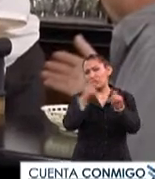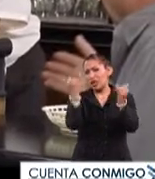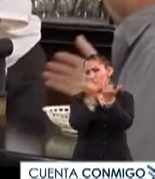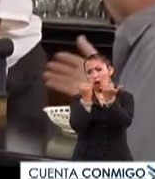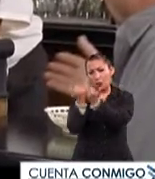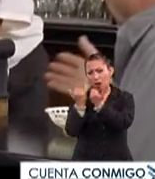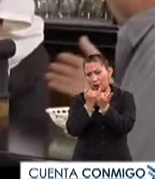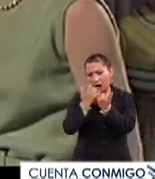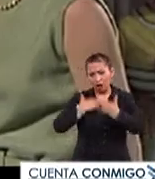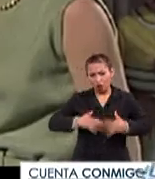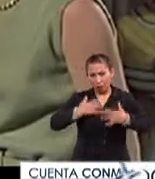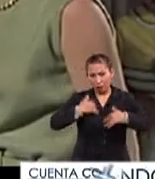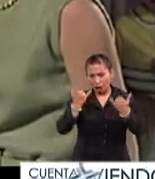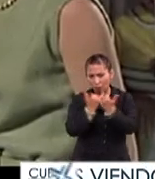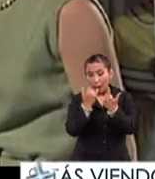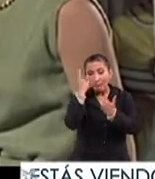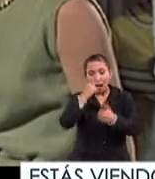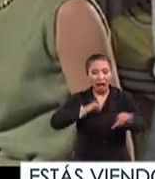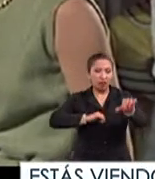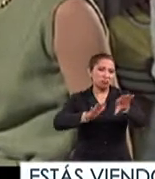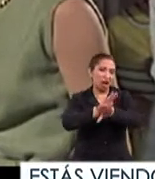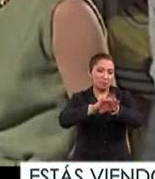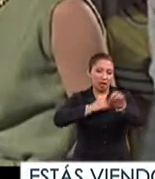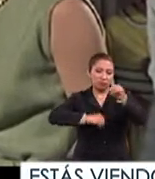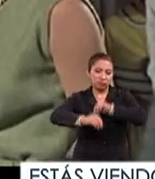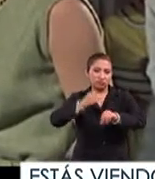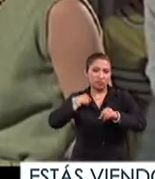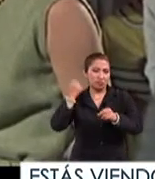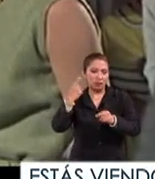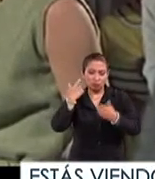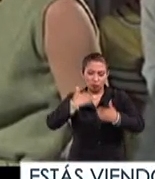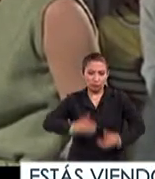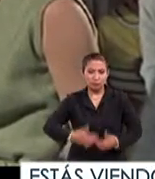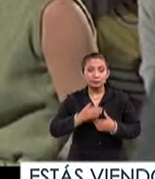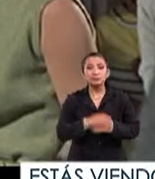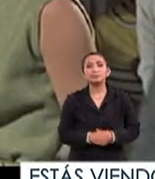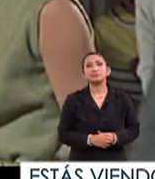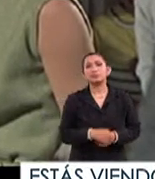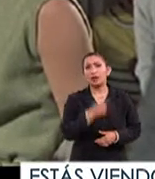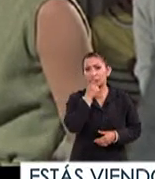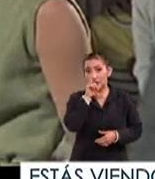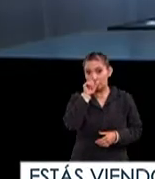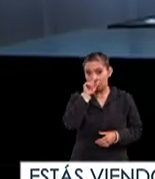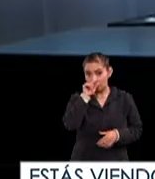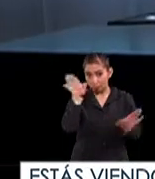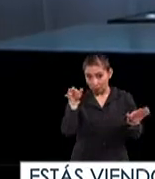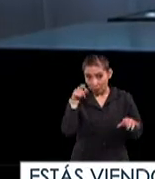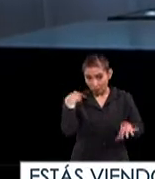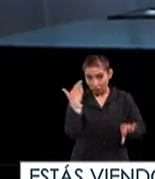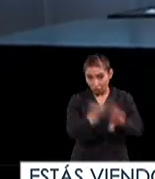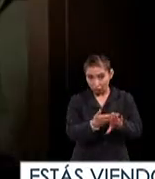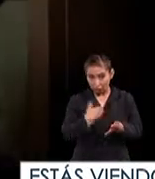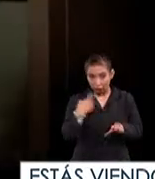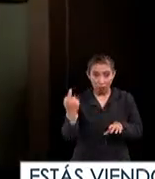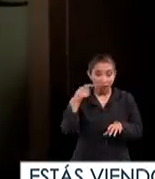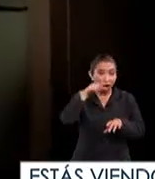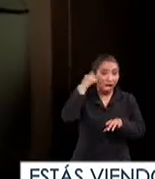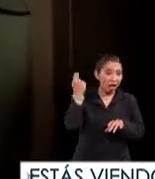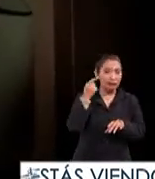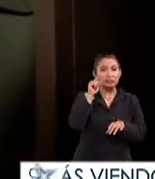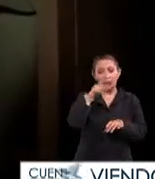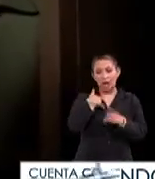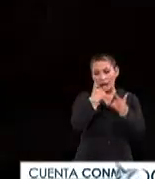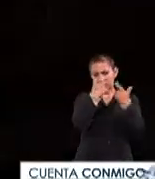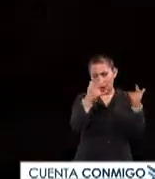más o menos del mismo, como para poderse cambiar y usar el mismo traje. Oye, ¿es cierto que los pájaros la hirieron a ella? Así es, en una